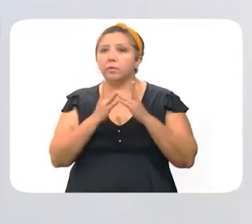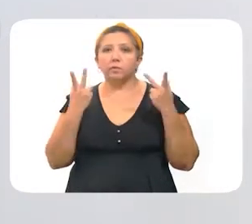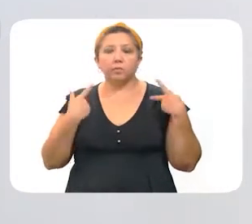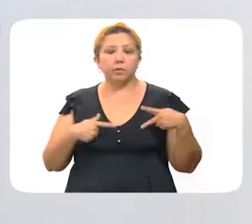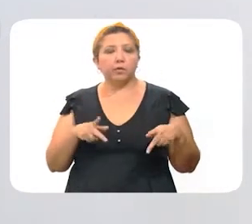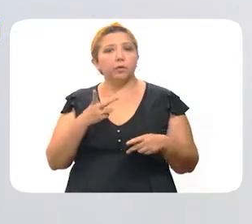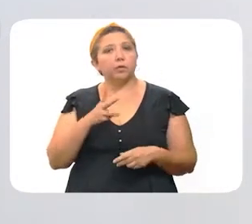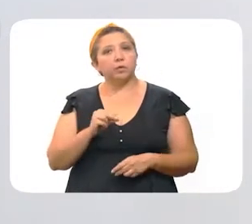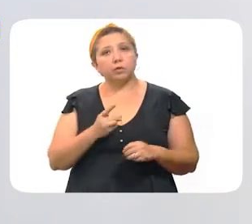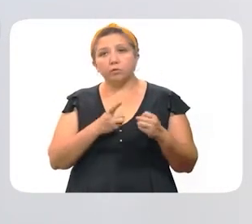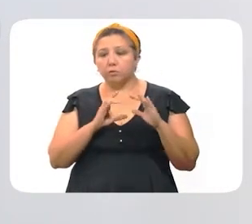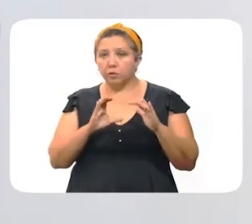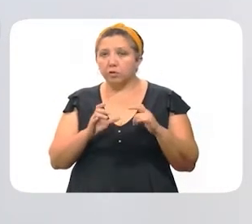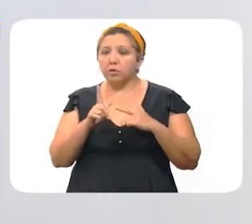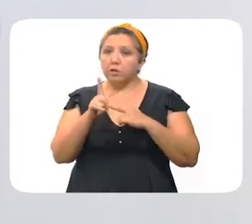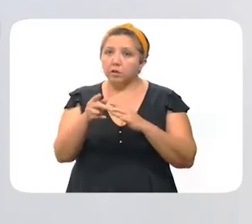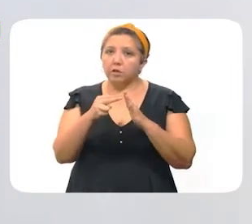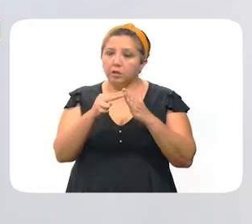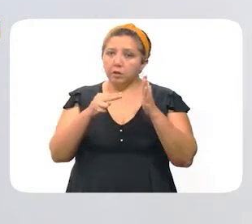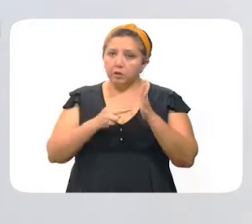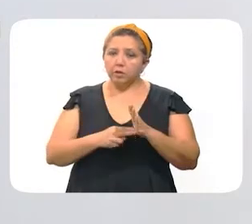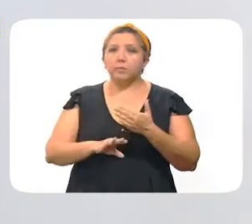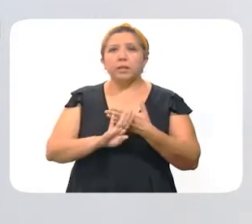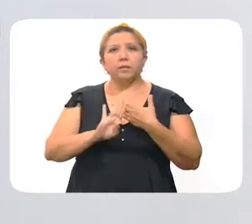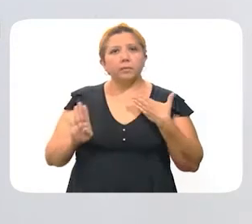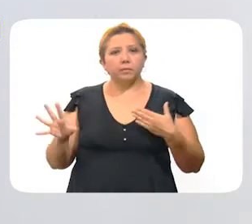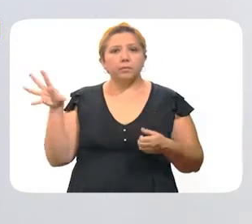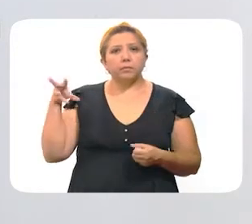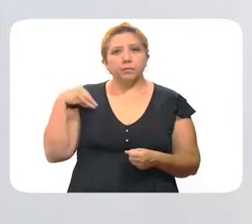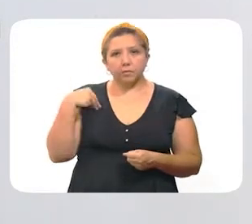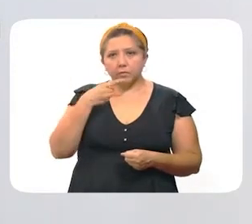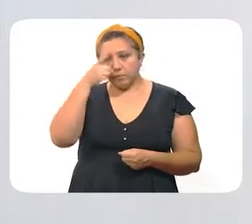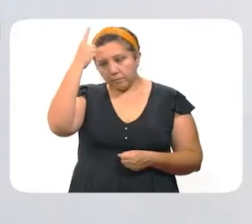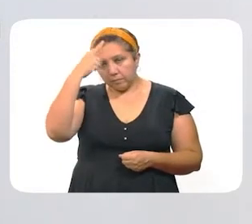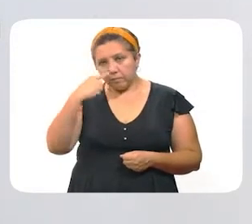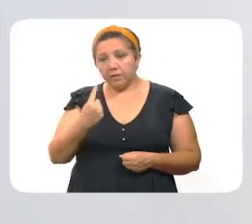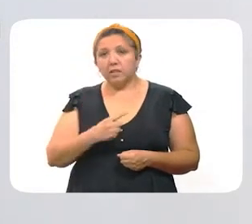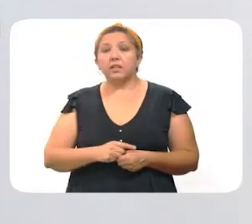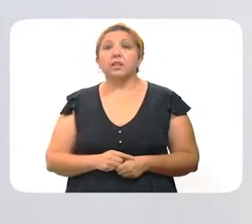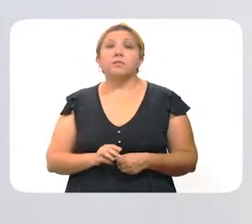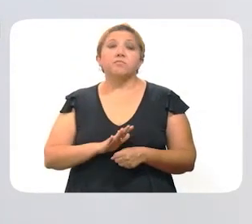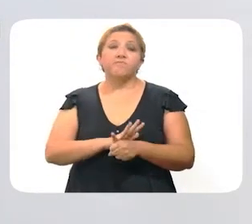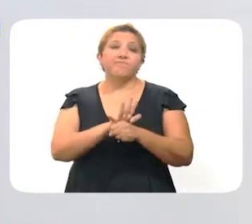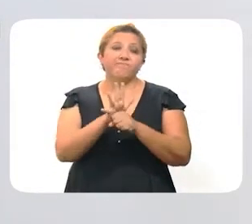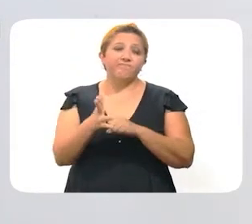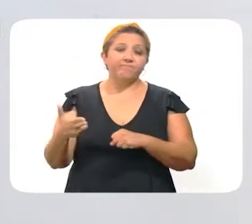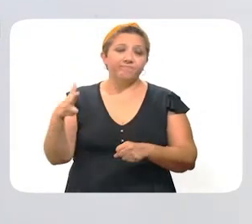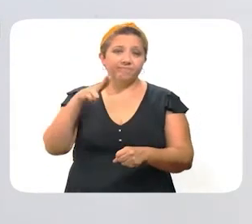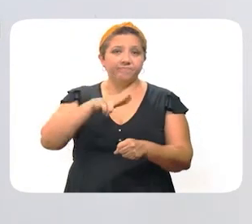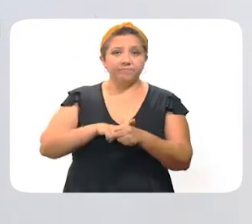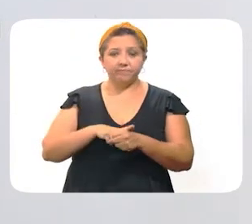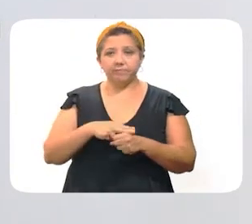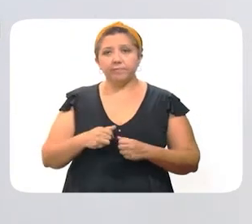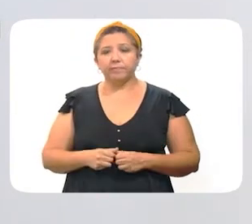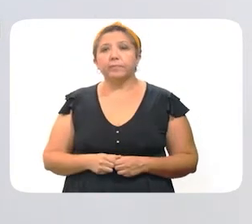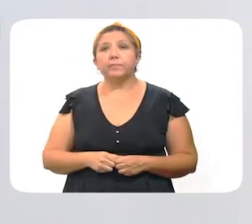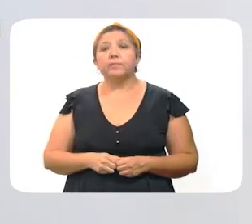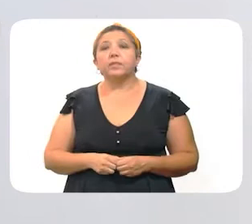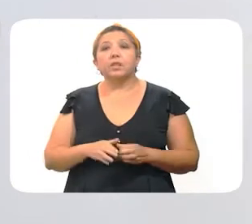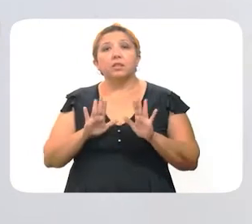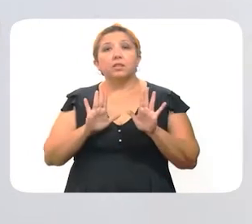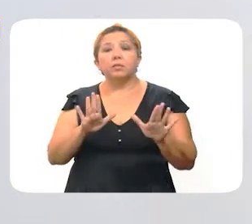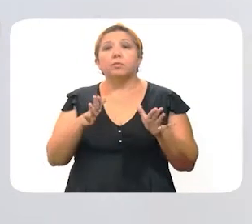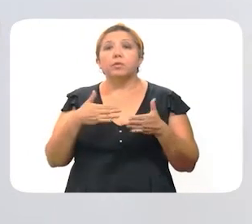población no bajar la guardia y continuar actuando con responsabilidad y siguiendo las medidas sanitarias para evitar comprometer nuestra capacidad hospitalaria